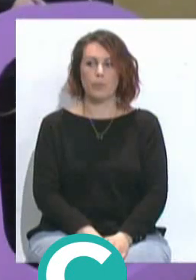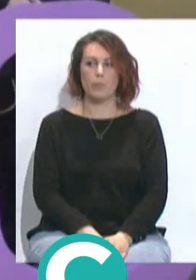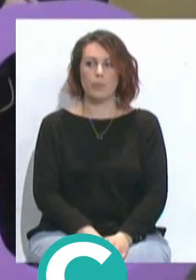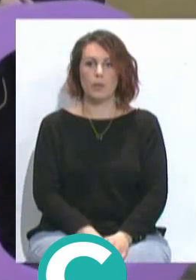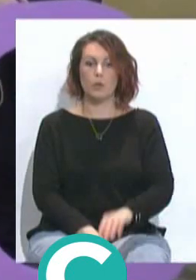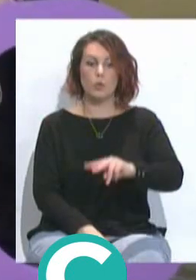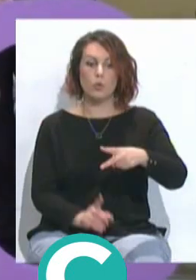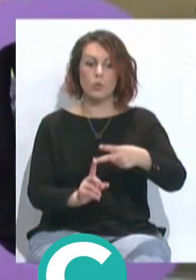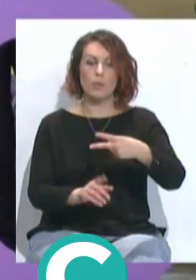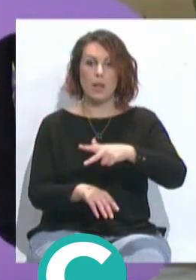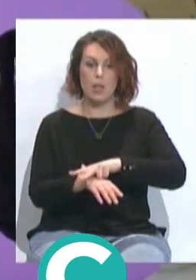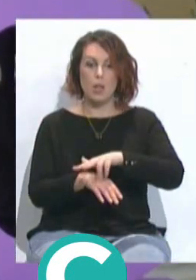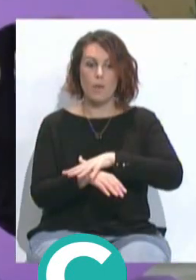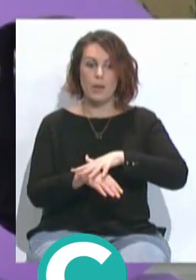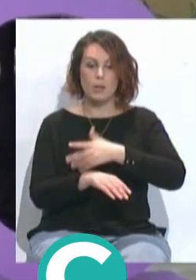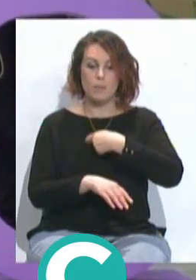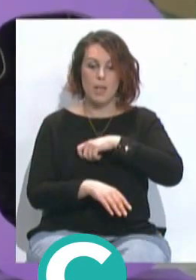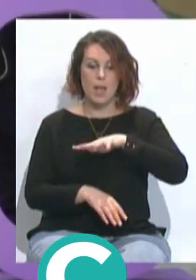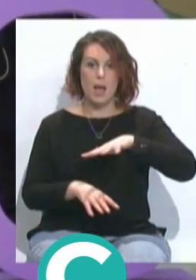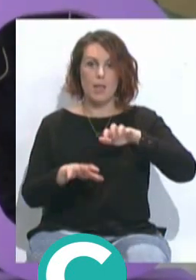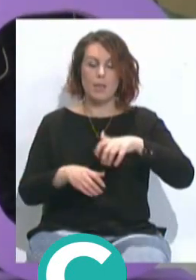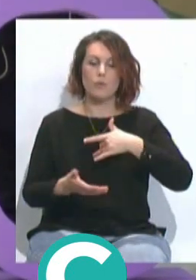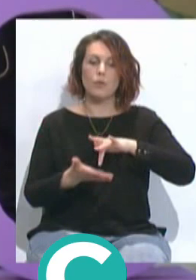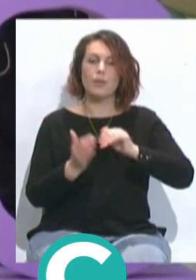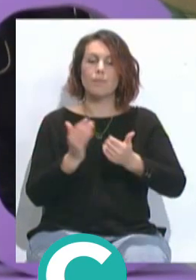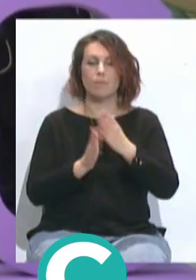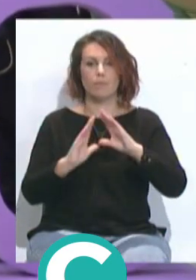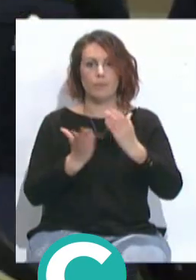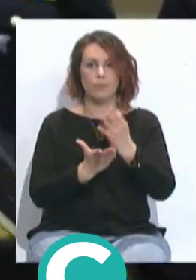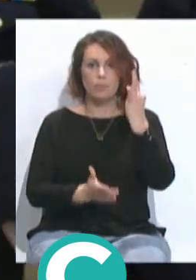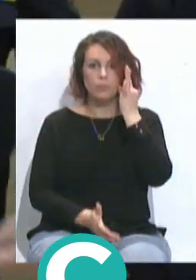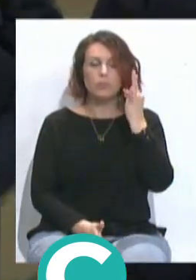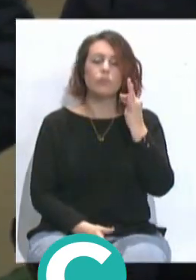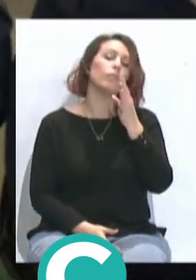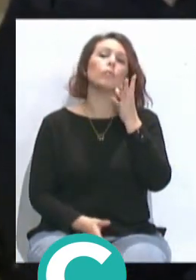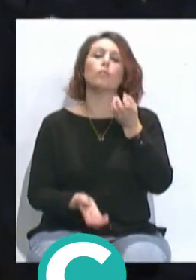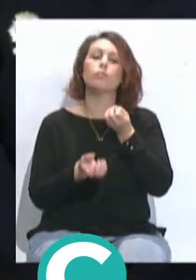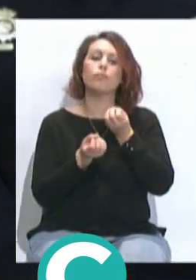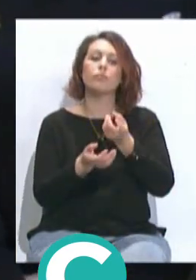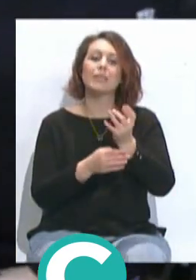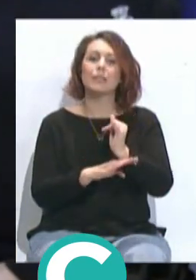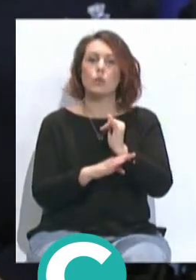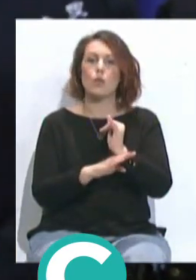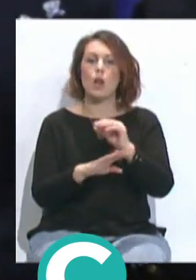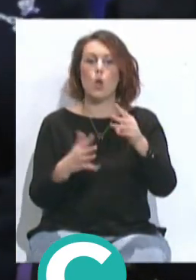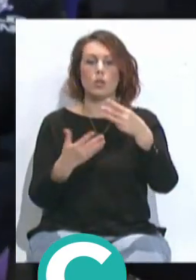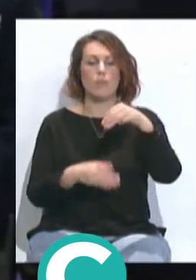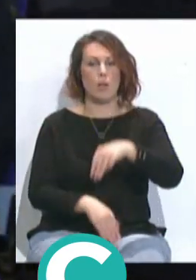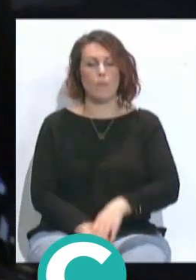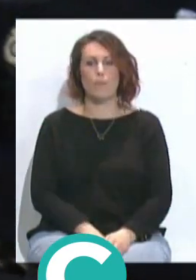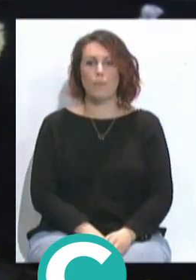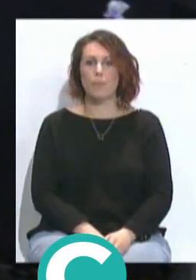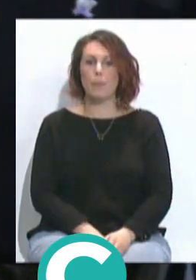La subdelegación del Gobierno de España en Cádiz ha celebrado el Día Internacional de la Mujer con la declaración institucional del 8 de marzo.